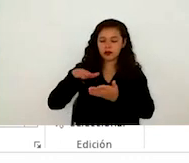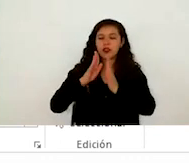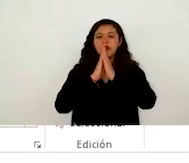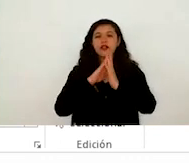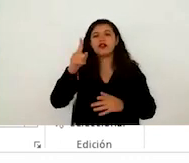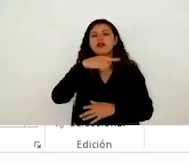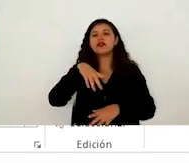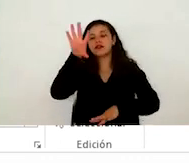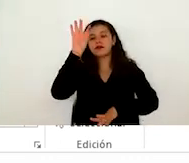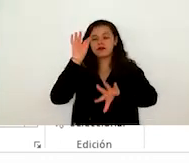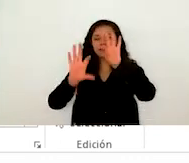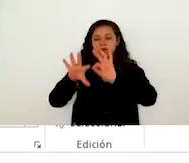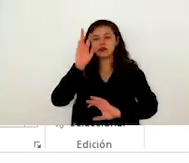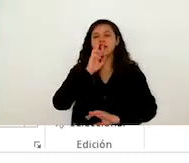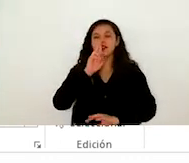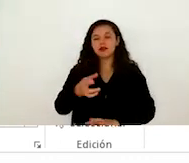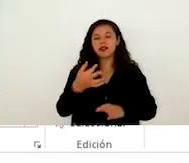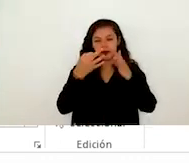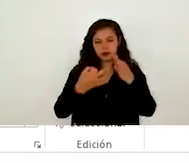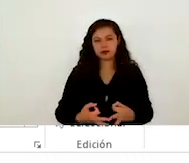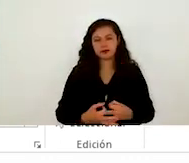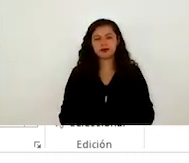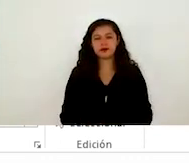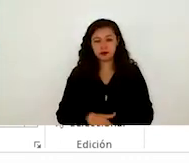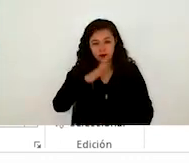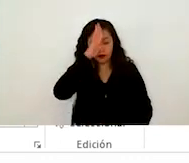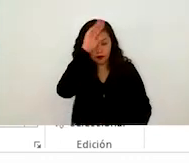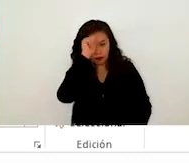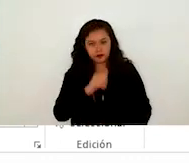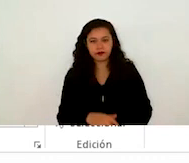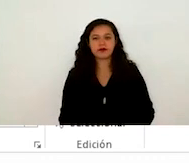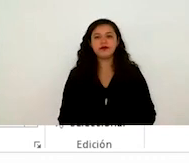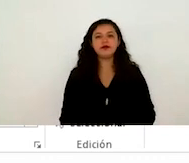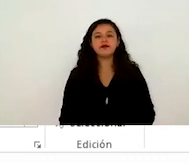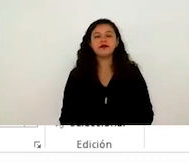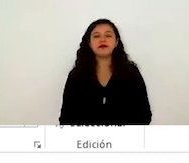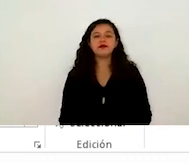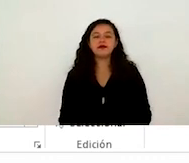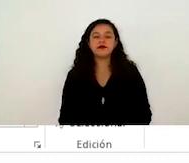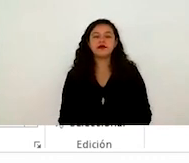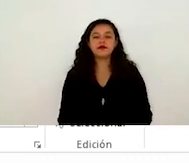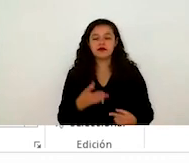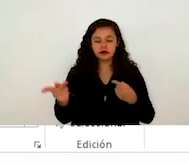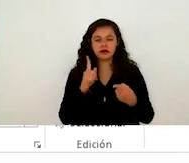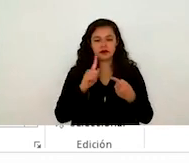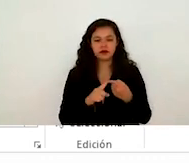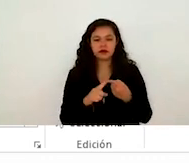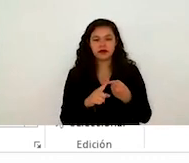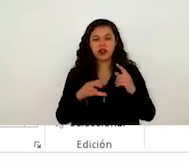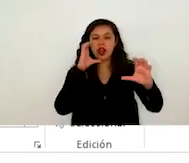seleccione la respuesta correcta de acuerdo la primera pregunta es qué es la